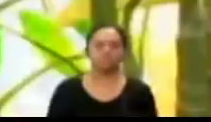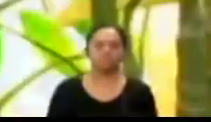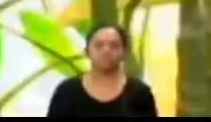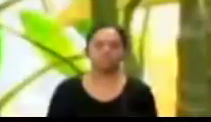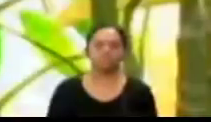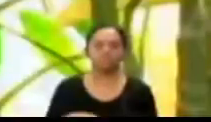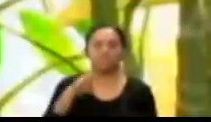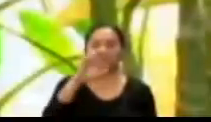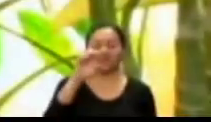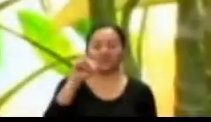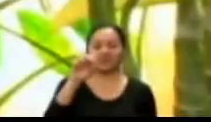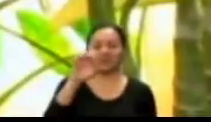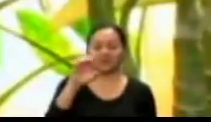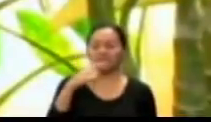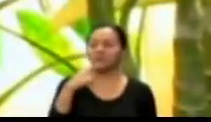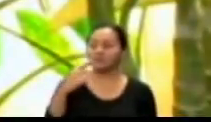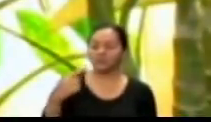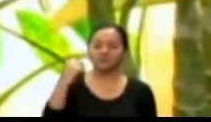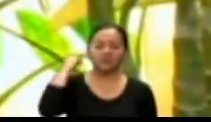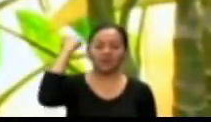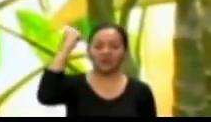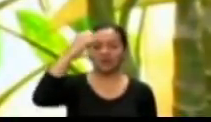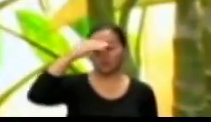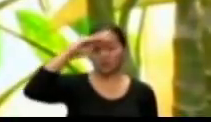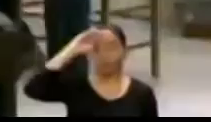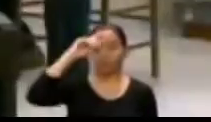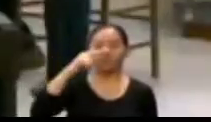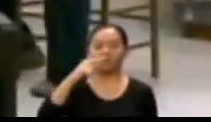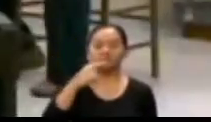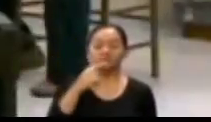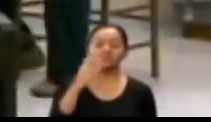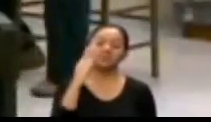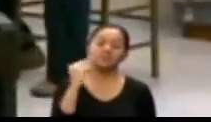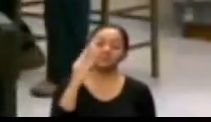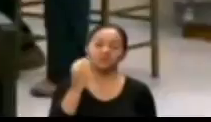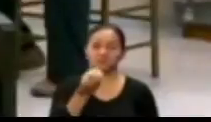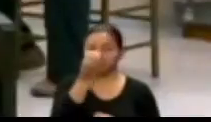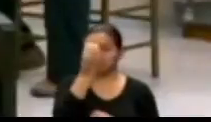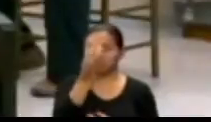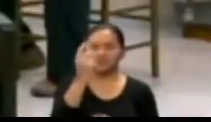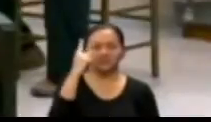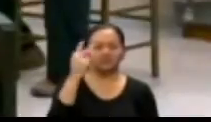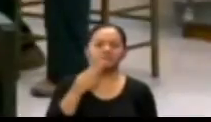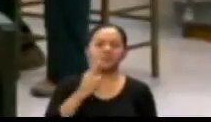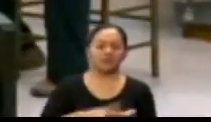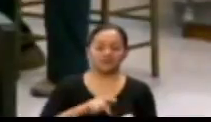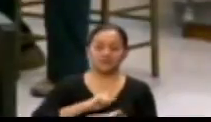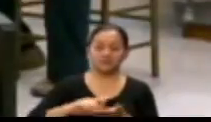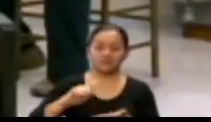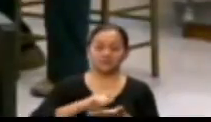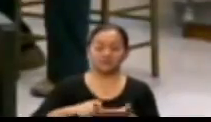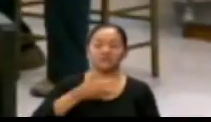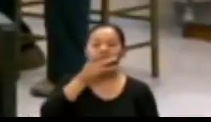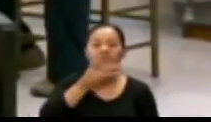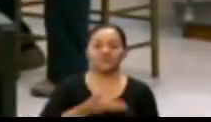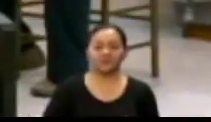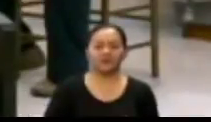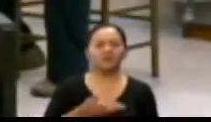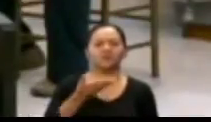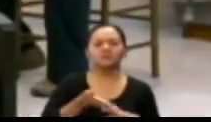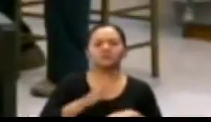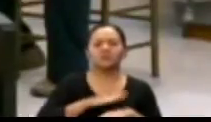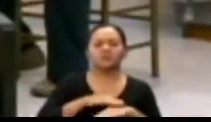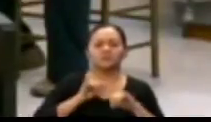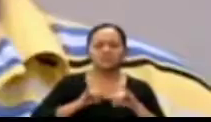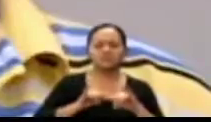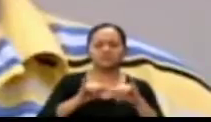René, usted es otro de los héroes cubanos, usted también tiene experiencias que contar. Sabemos que escribió una carta al presidente Fidel Castro sobre perseverar